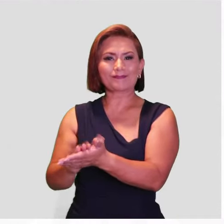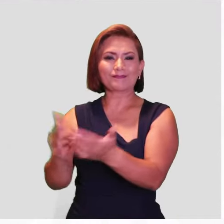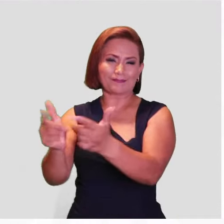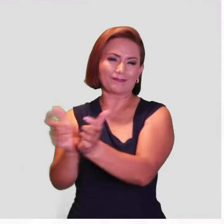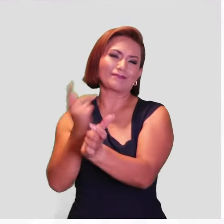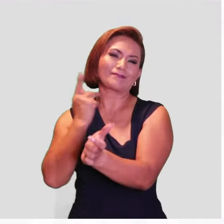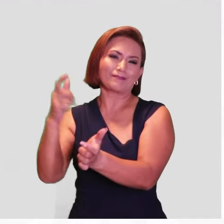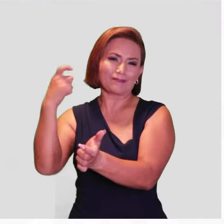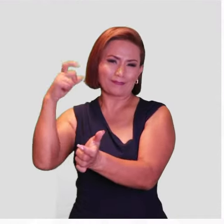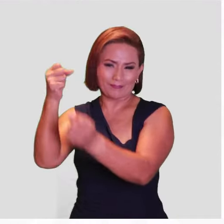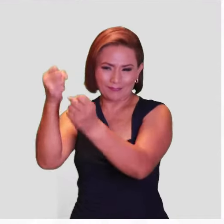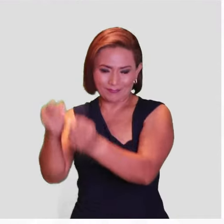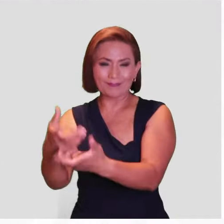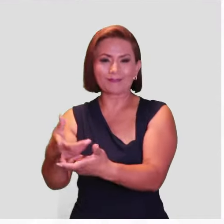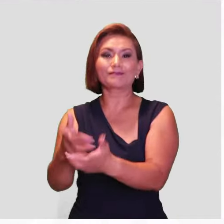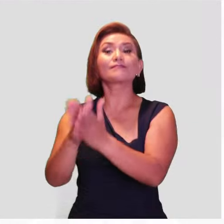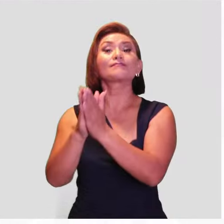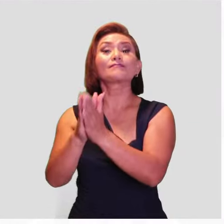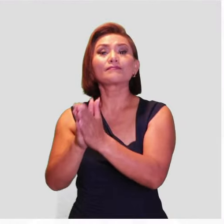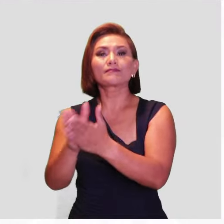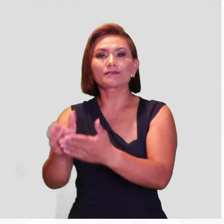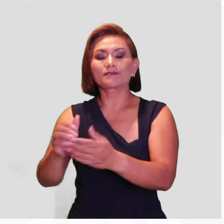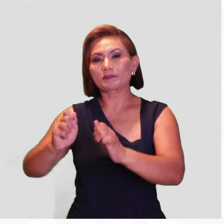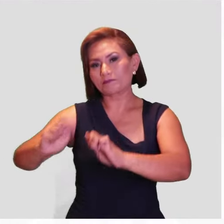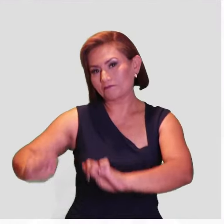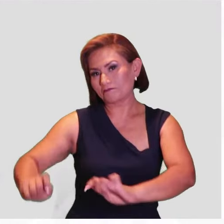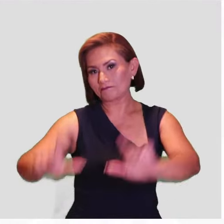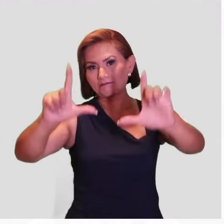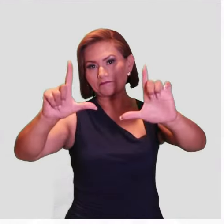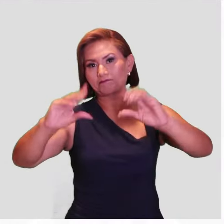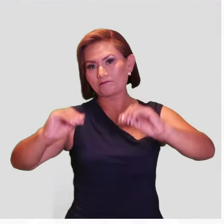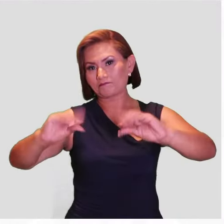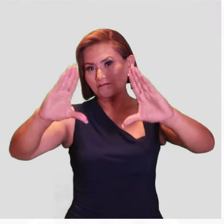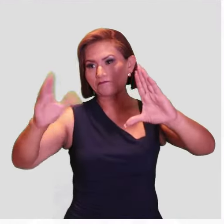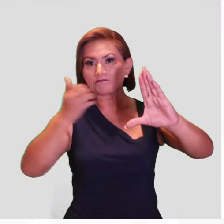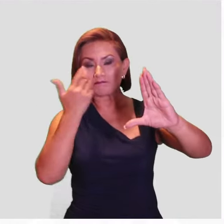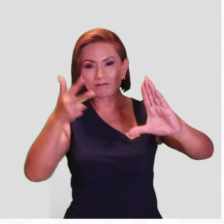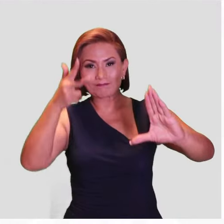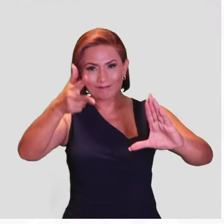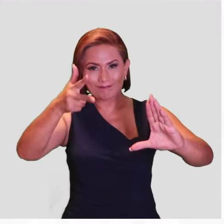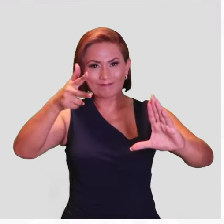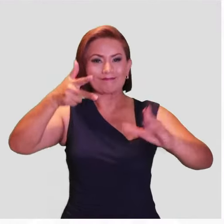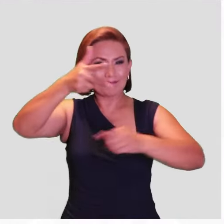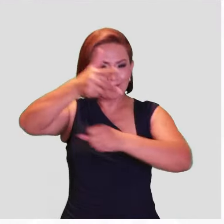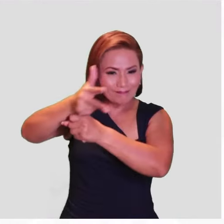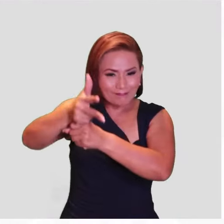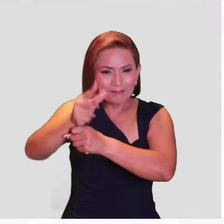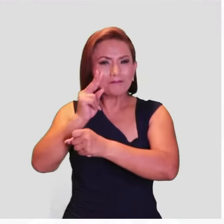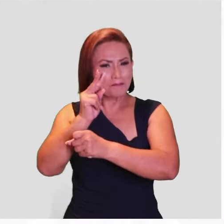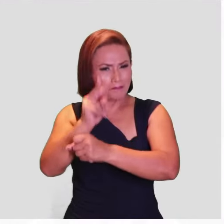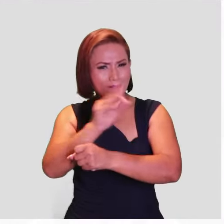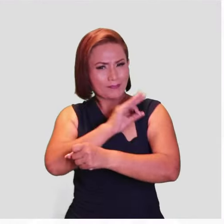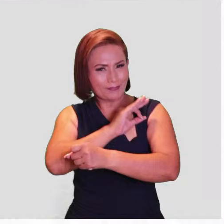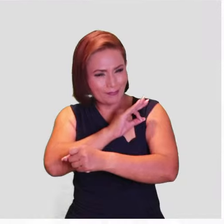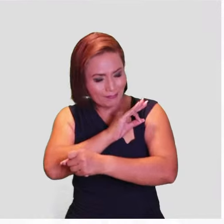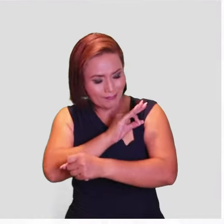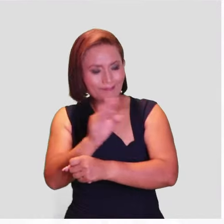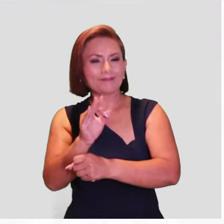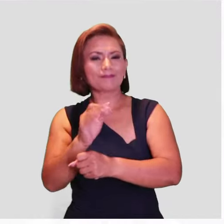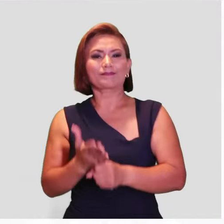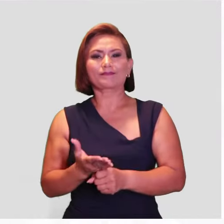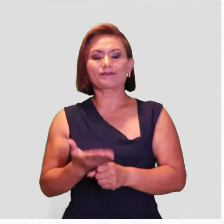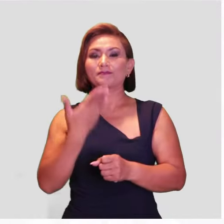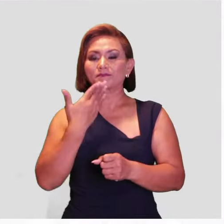que pueda de nueva cuenta reactivar su cámara, candidato, para que podamos visualizarlo. Y hacemos